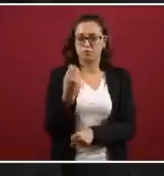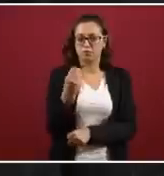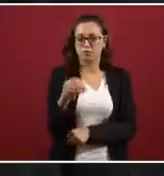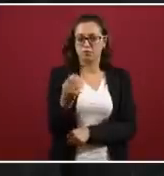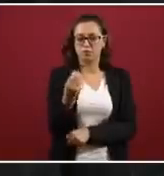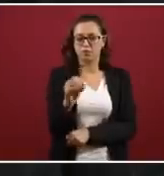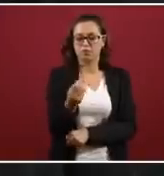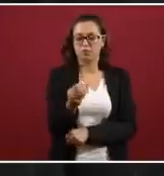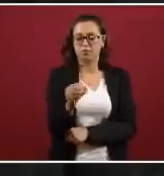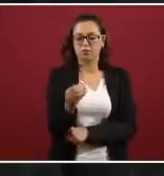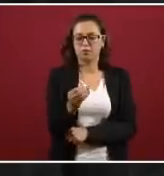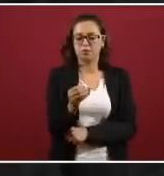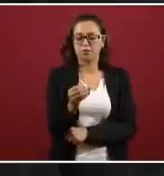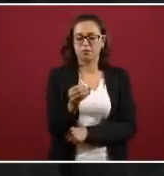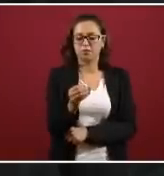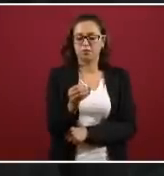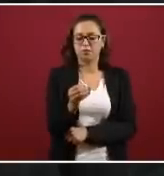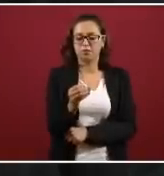se bajan